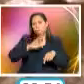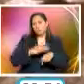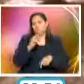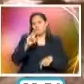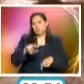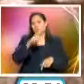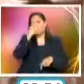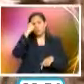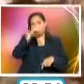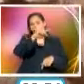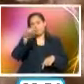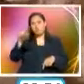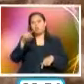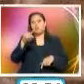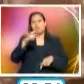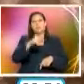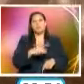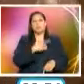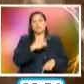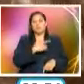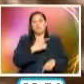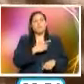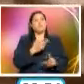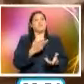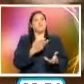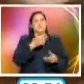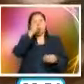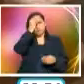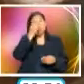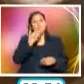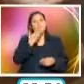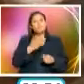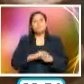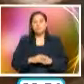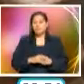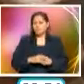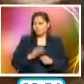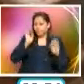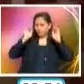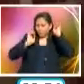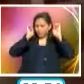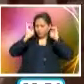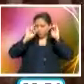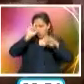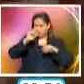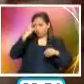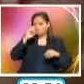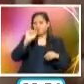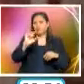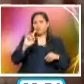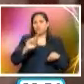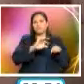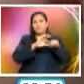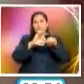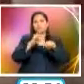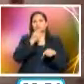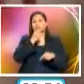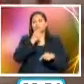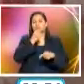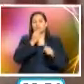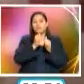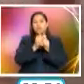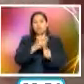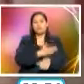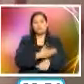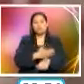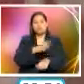para ellos esto hace mucho sentido. Muy bien, entonces es una exposición que tú recomiendas, por ejemplo, este fin de semana para llevar allá a los niños Exactamente. y que